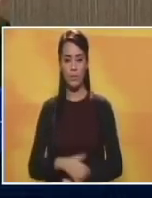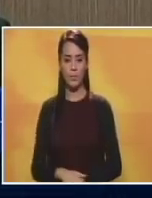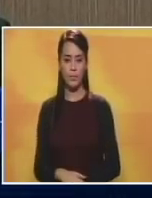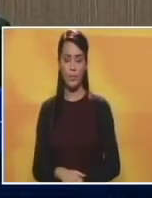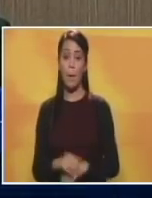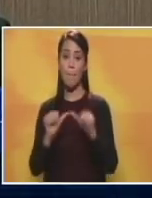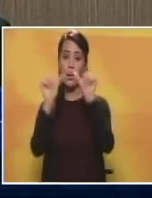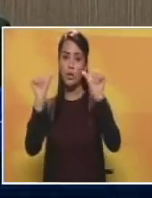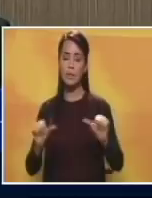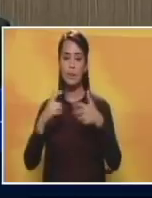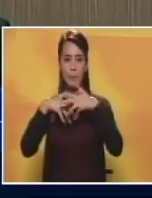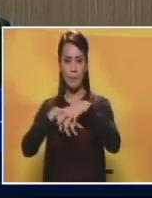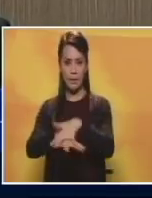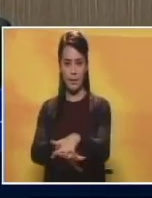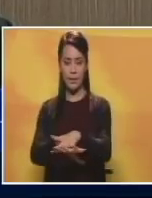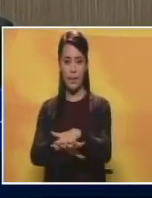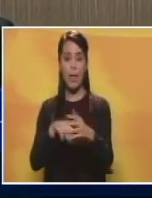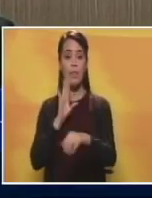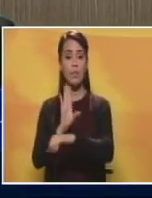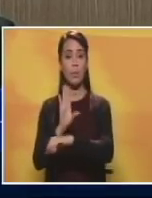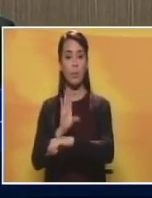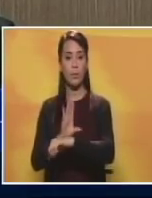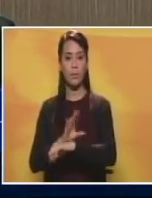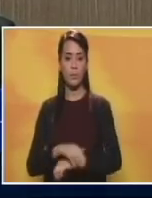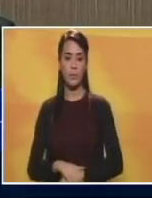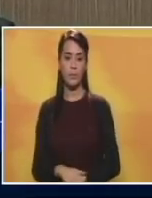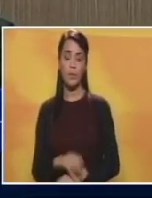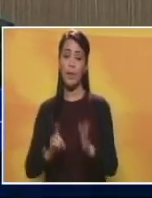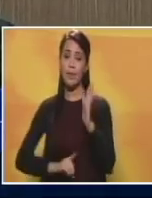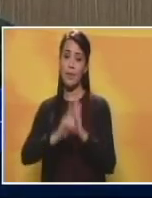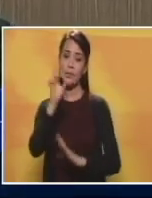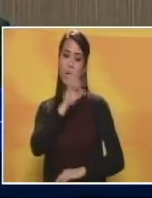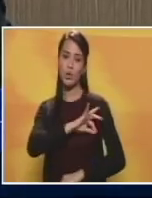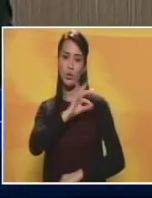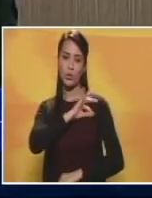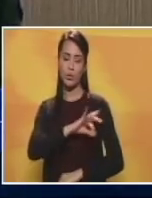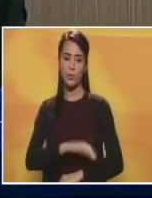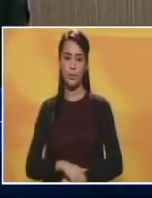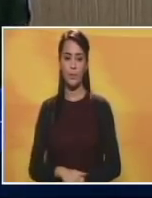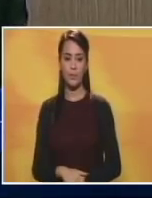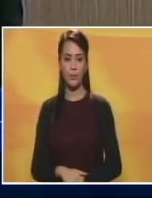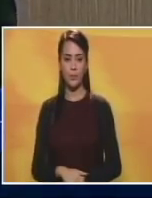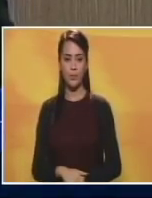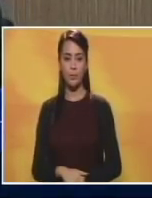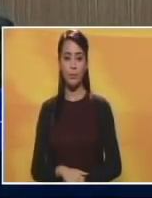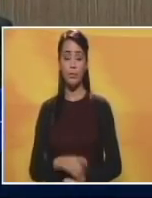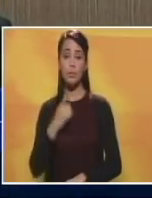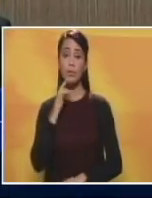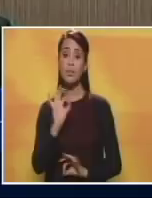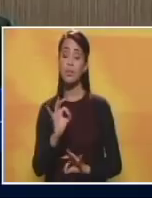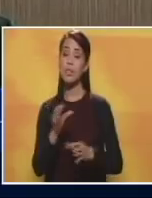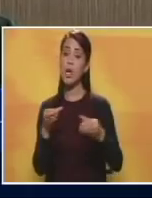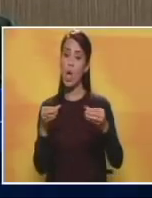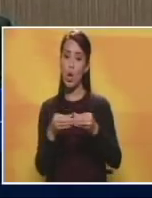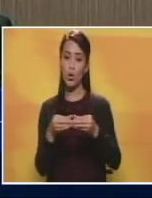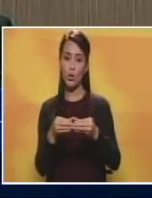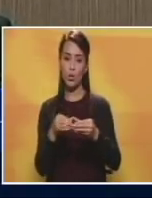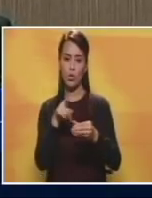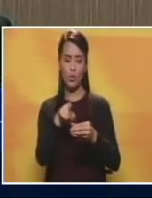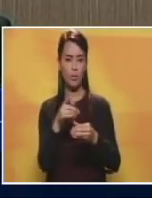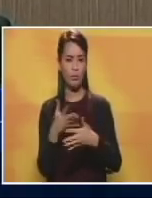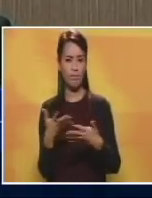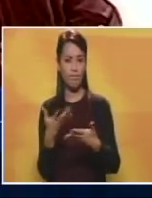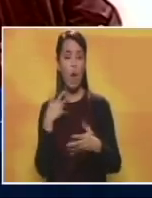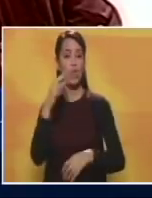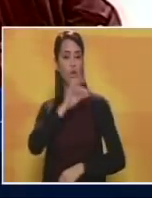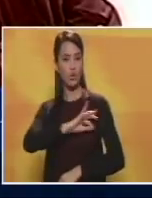un sistema integral de protección y desarrollo social. Así está abocado el gabinete para el